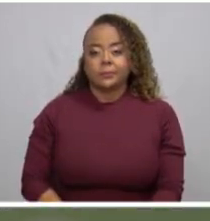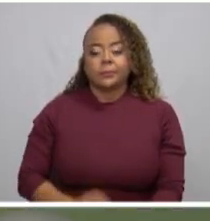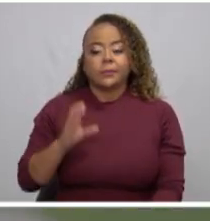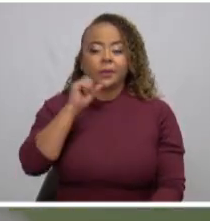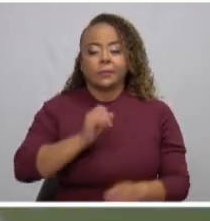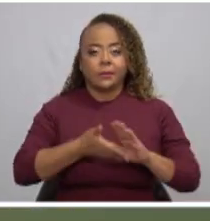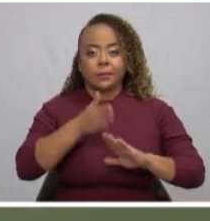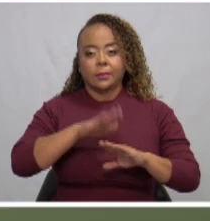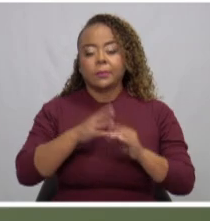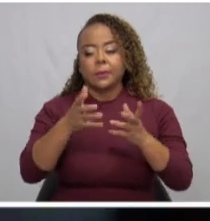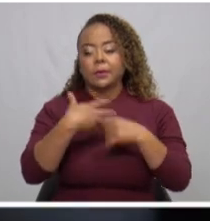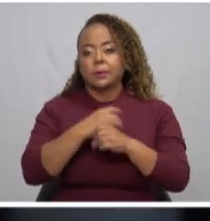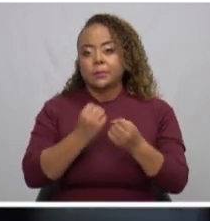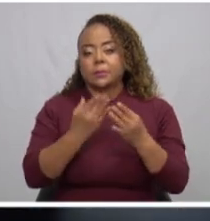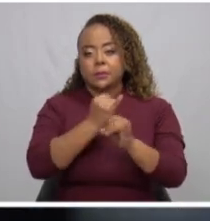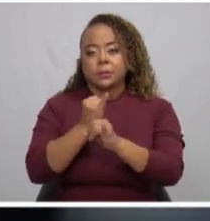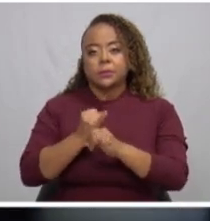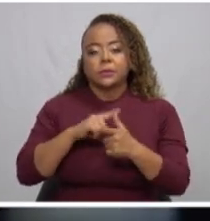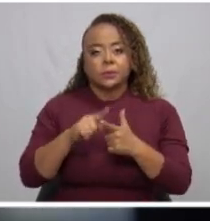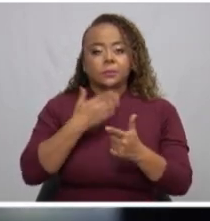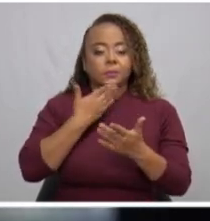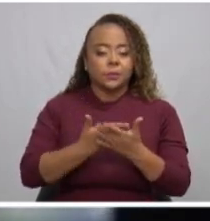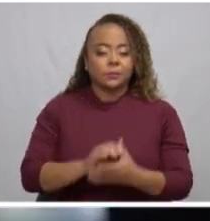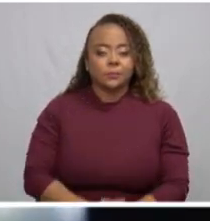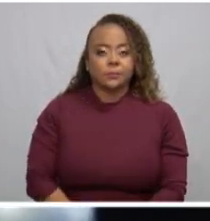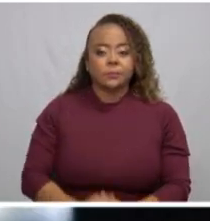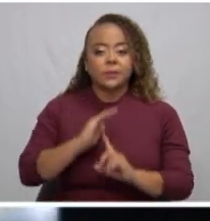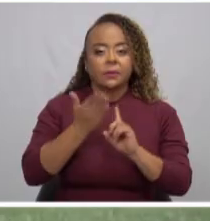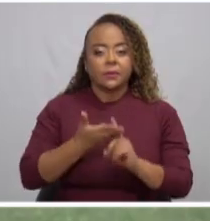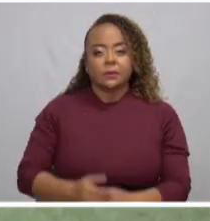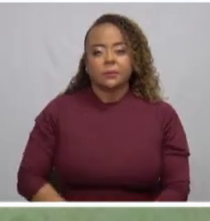trampa no que quieren hacer muchos instituciones bueno y te terminas afectando Sí bueno